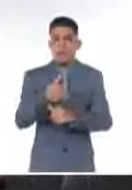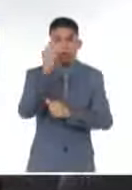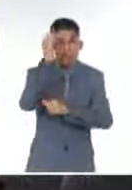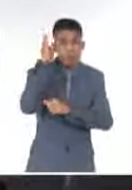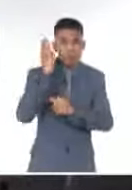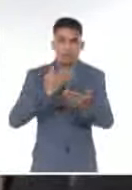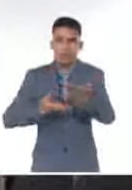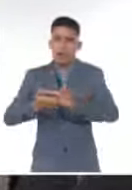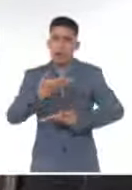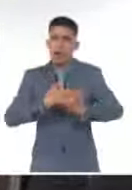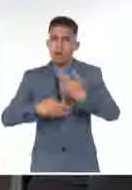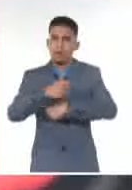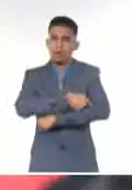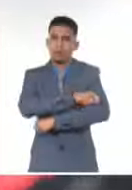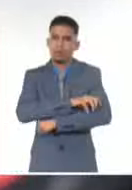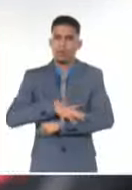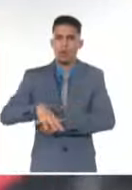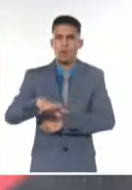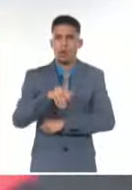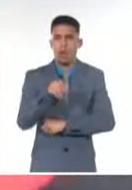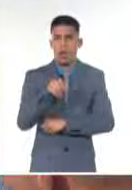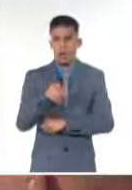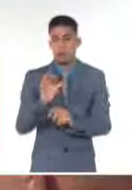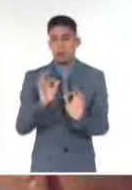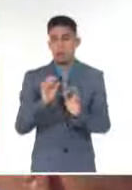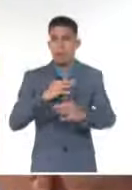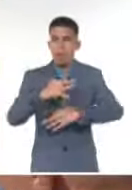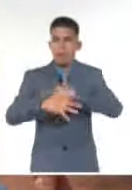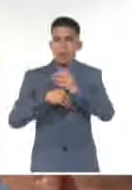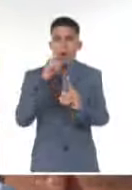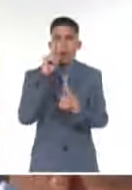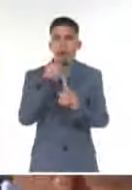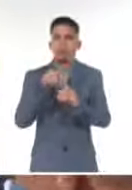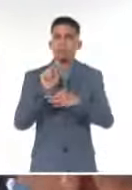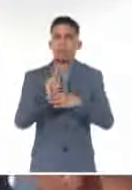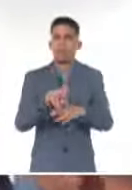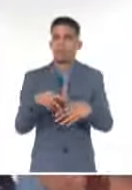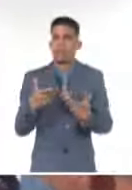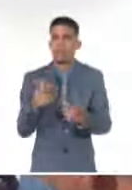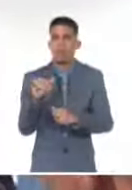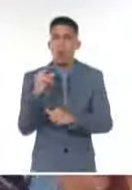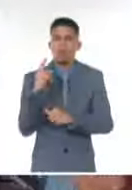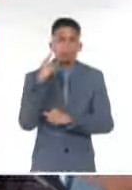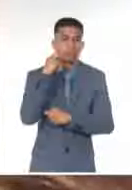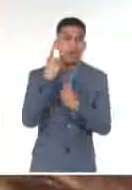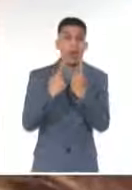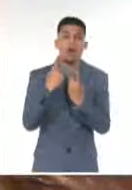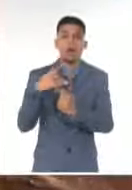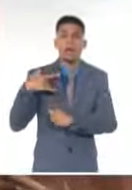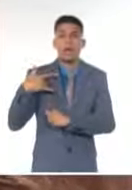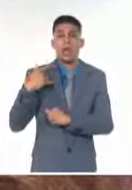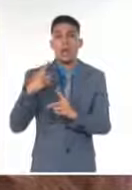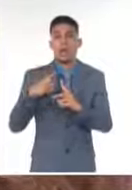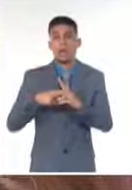con pobladores de Sandino, explicando los objetivos de la visita y escuchando inquietudes sobre